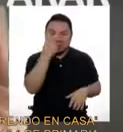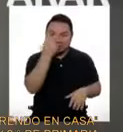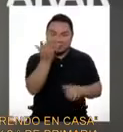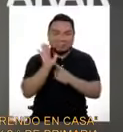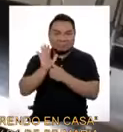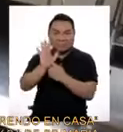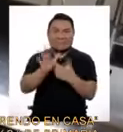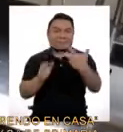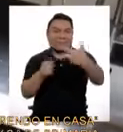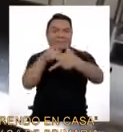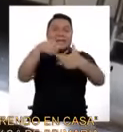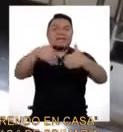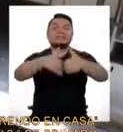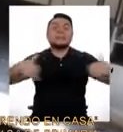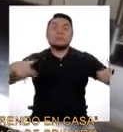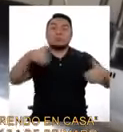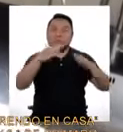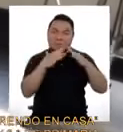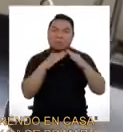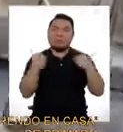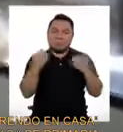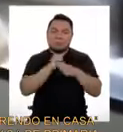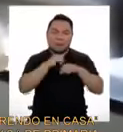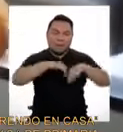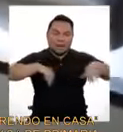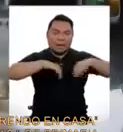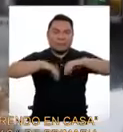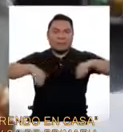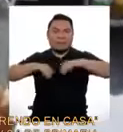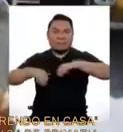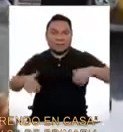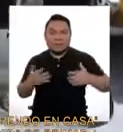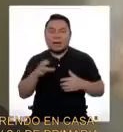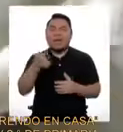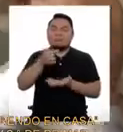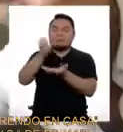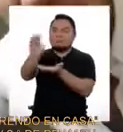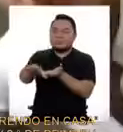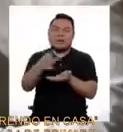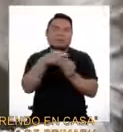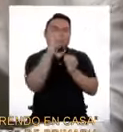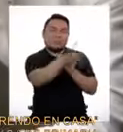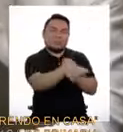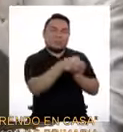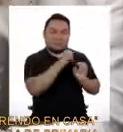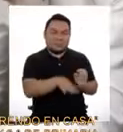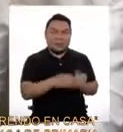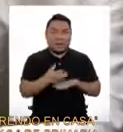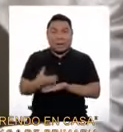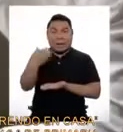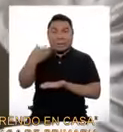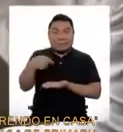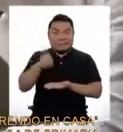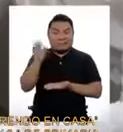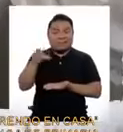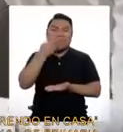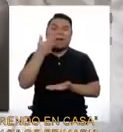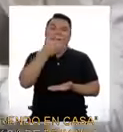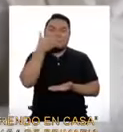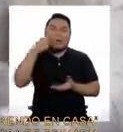Primero, separar. En tu casa puedes practicar separando tus residuos. Un tipo a un lado, un tipo al otro. Pero espera, si tienes una botella de plástico o algo